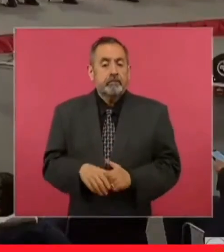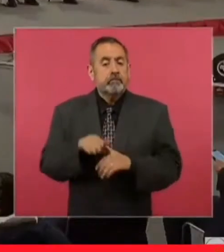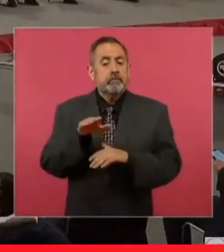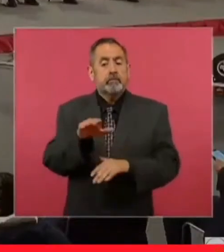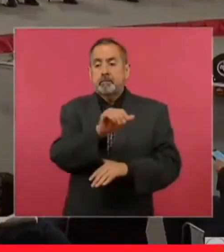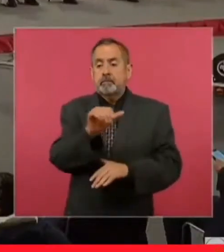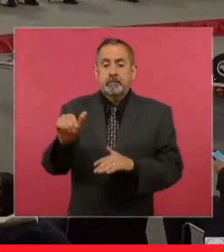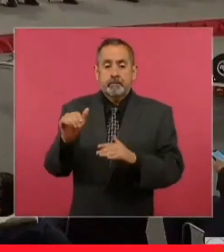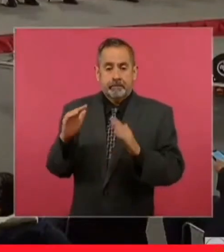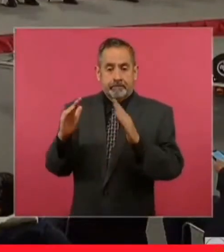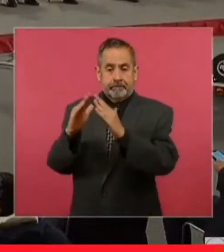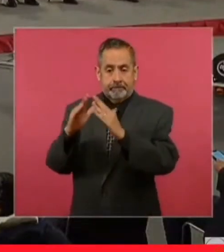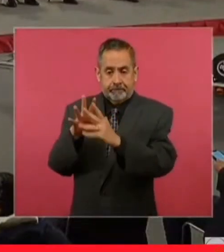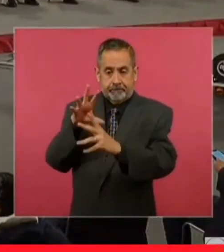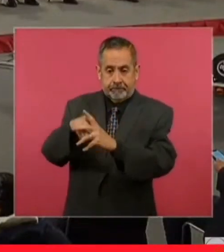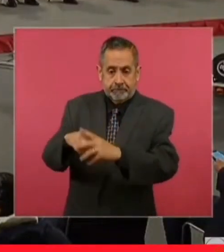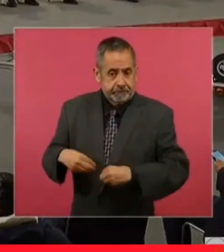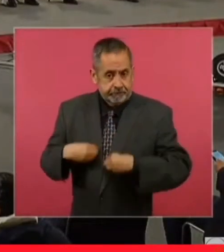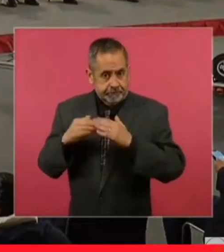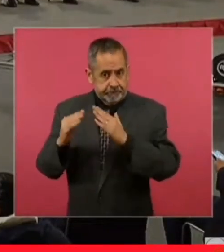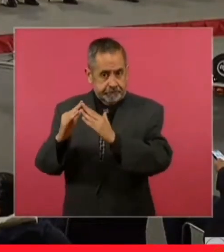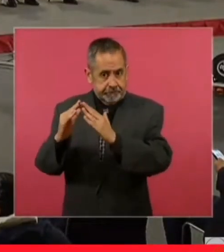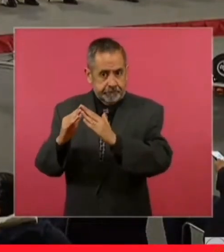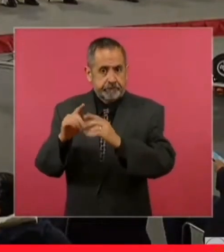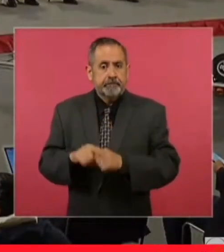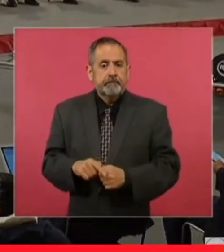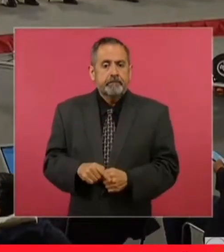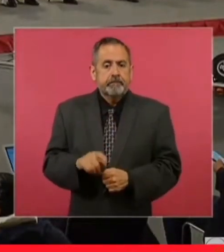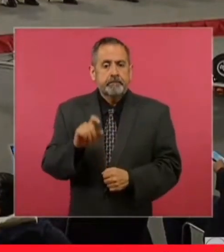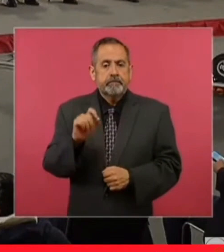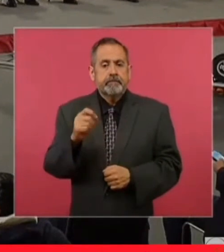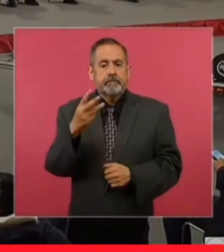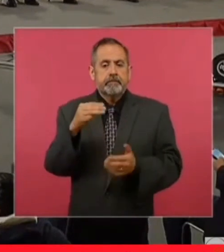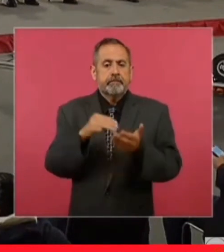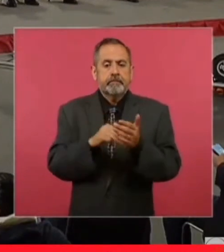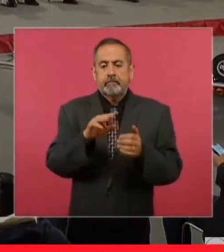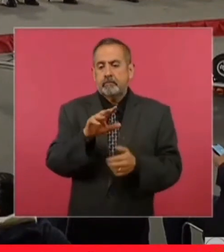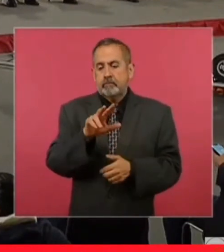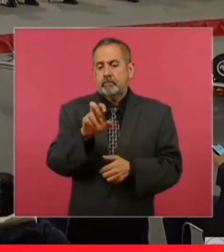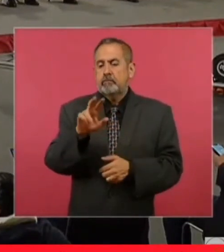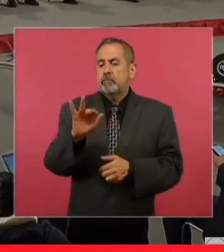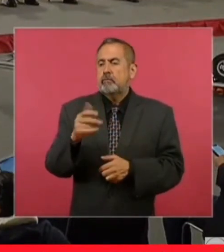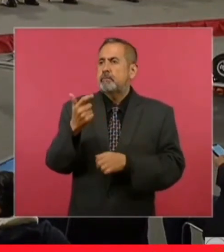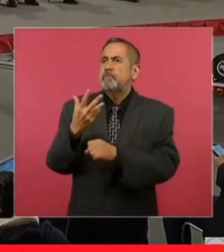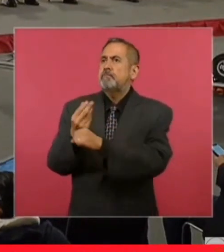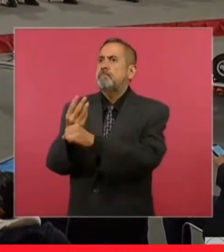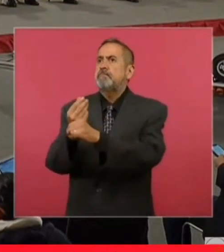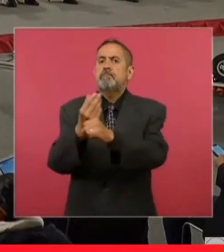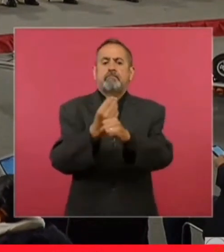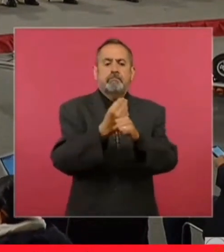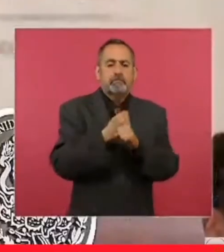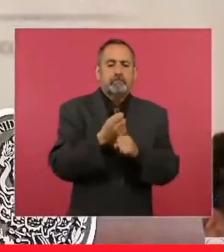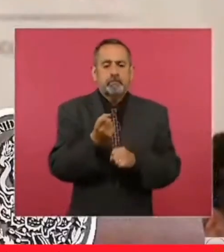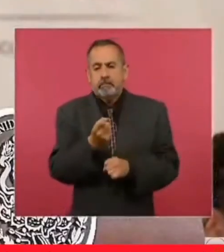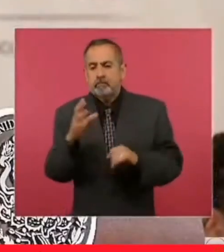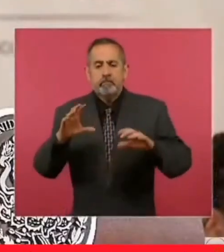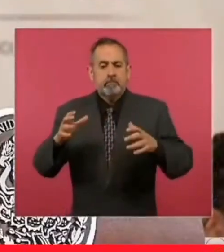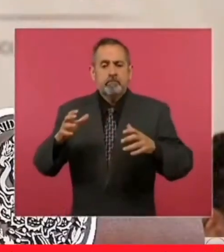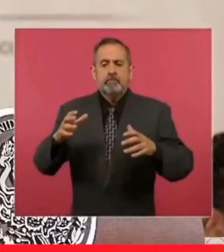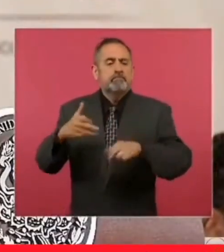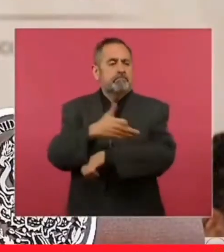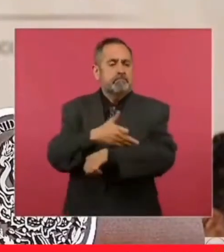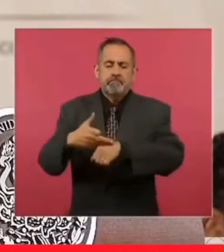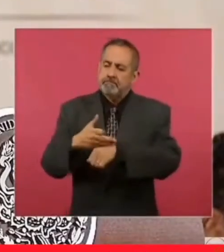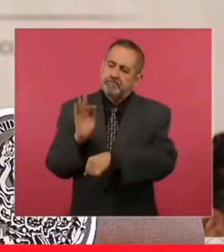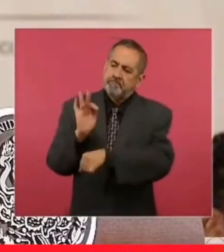se han implementado veintitrés mil ochocientas cincuenta y seis acciones en la región beneficiando a este mismo número